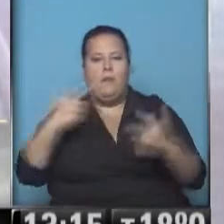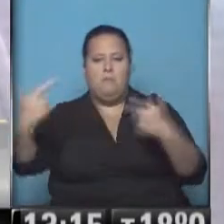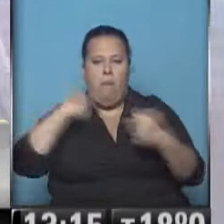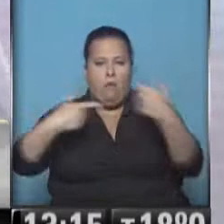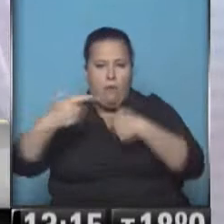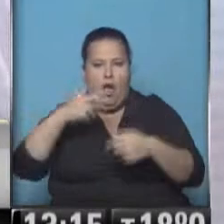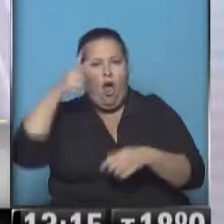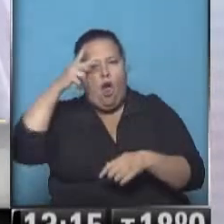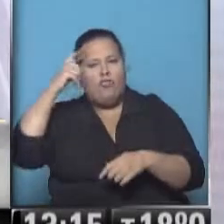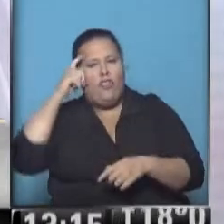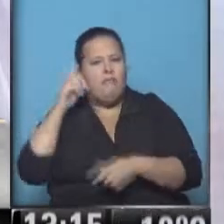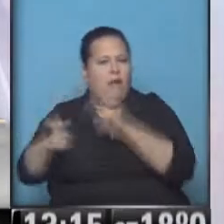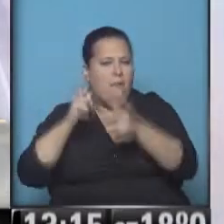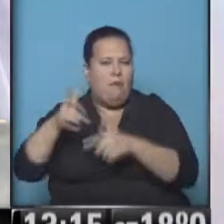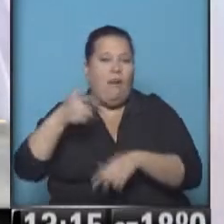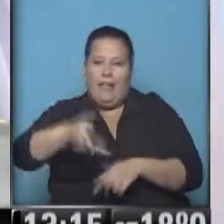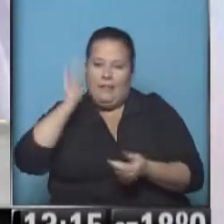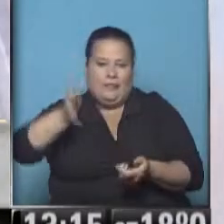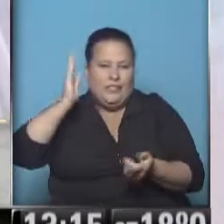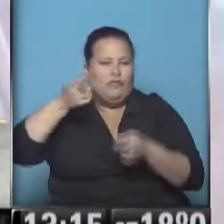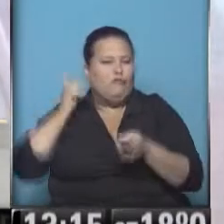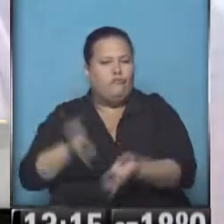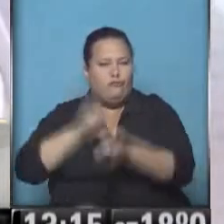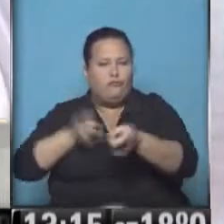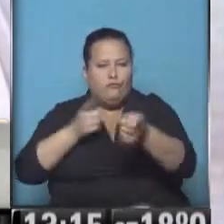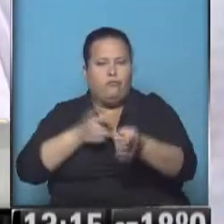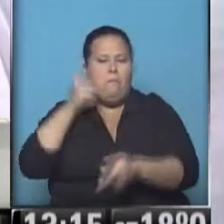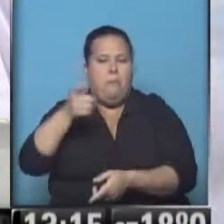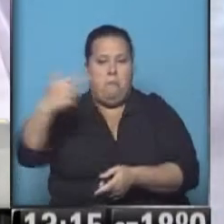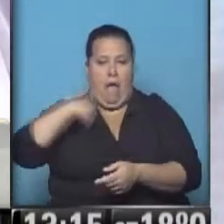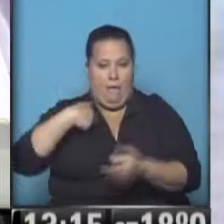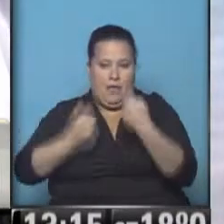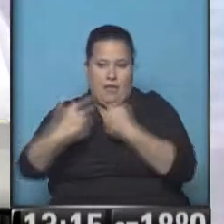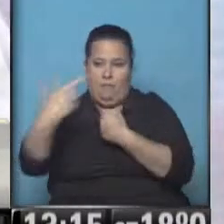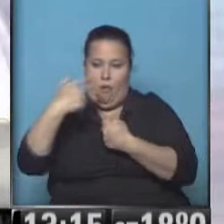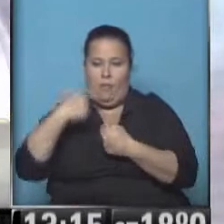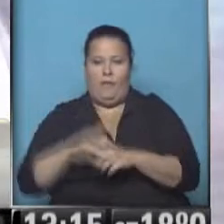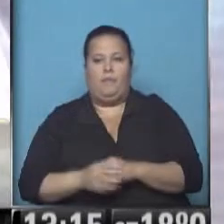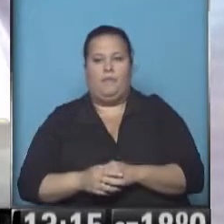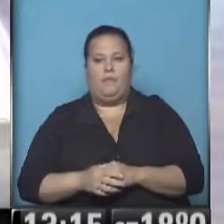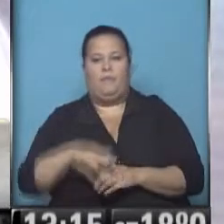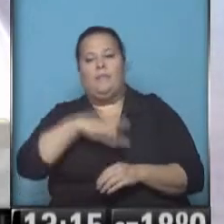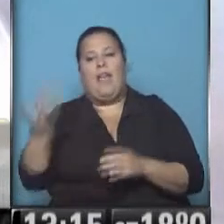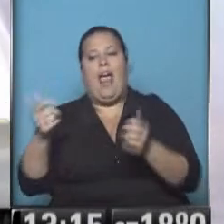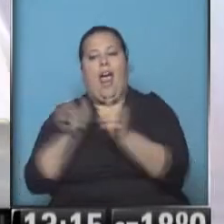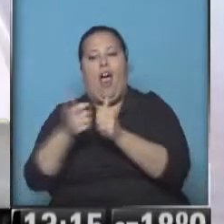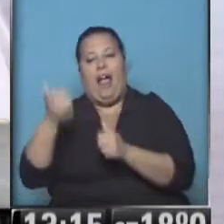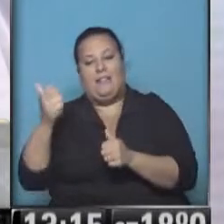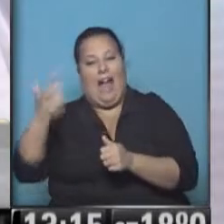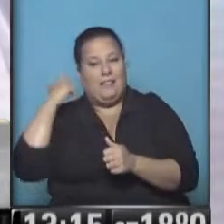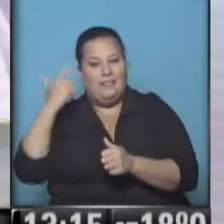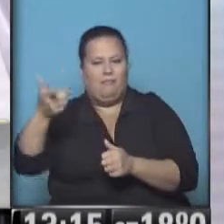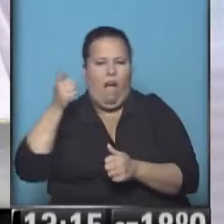disparos, entre 8 y 10 disparos, porque ahí levantan velocidad y me empiezan a disparar de la parte del acompañante, de la parte